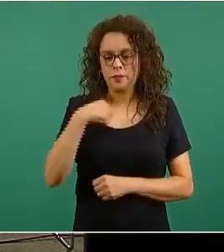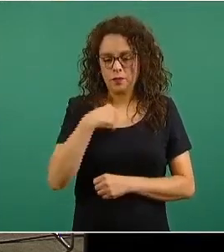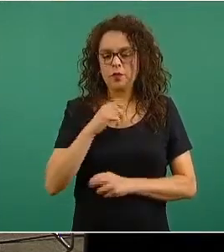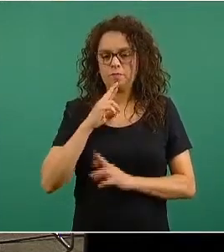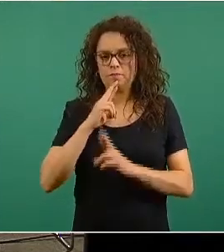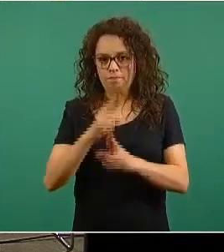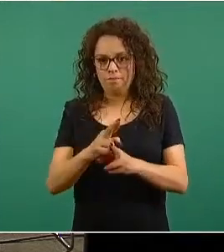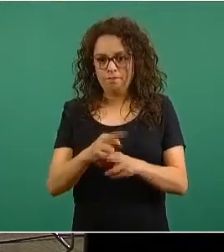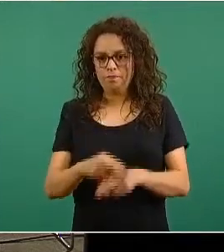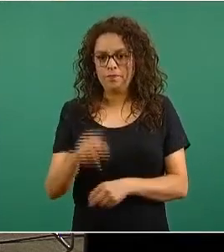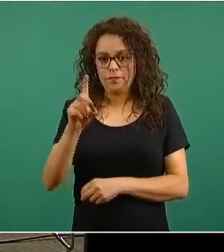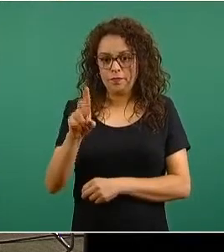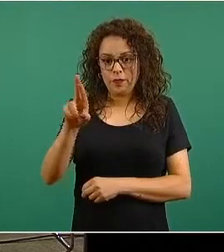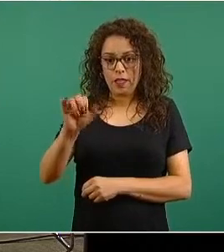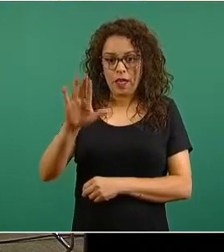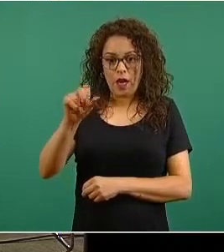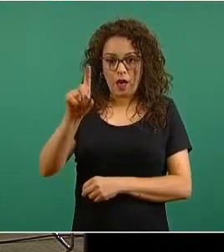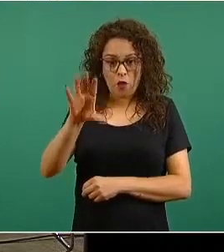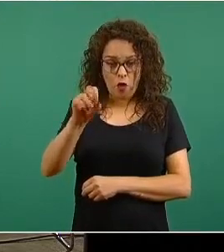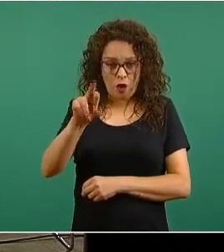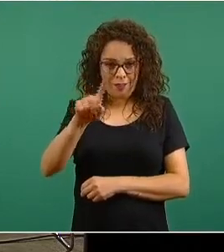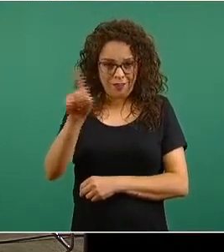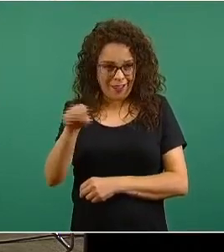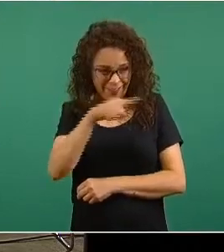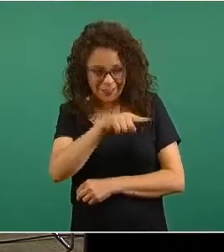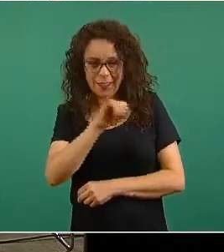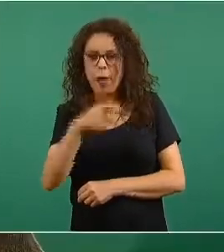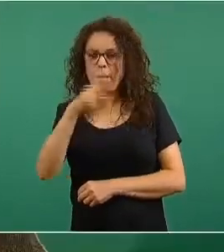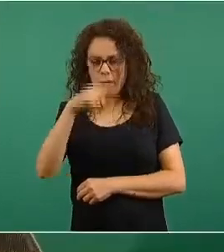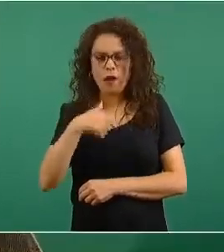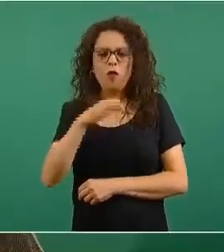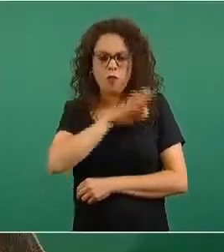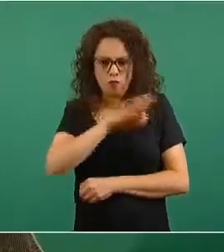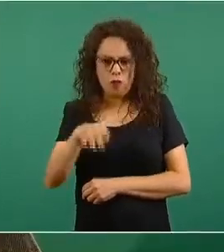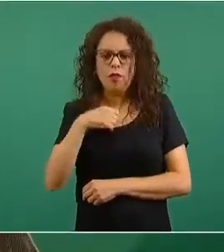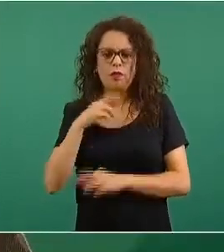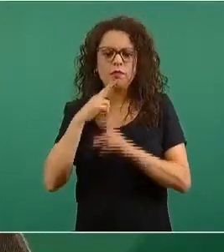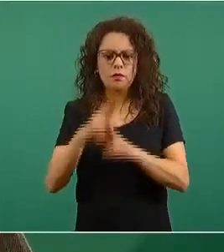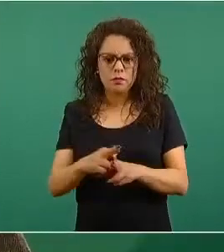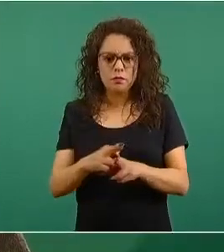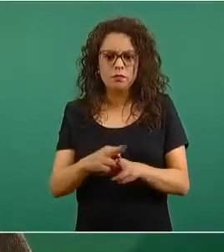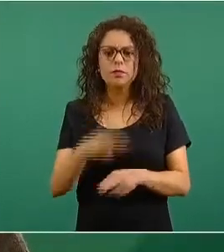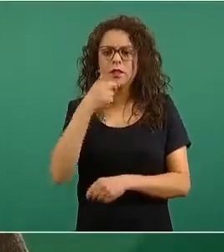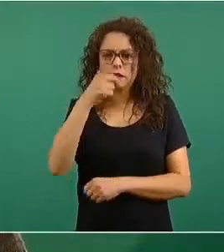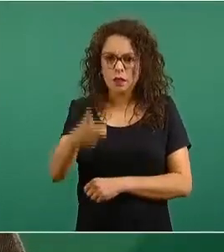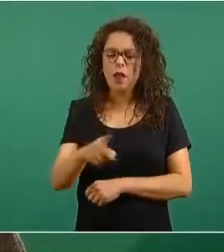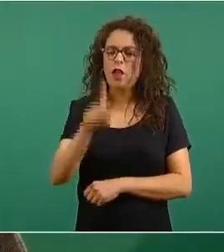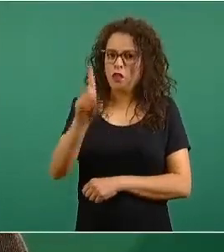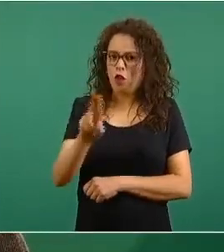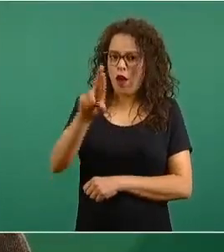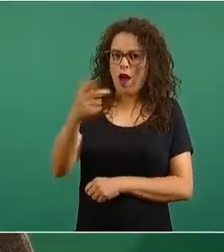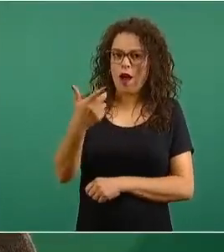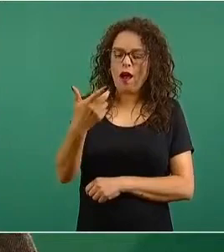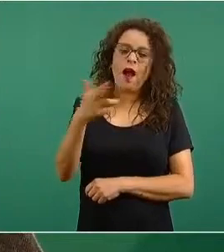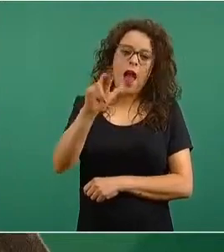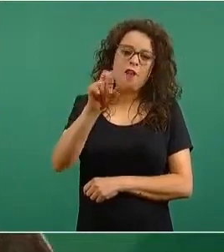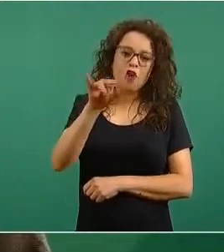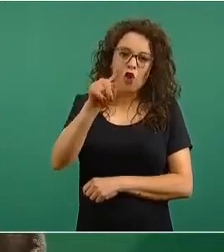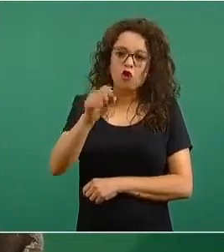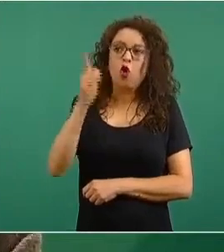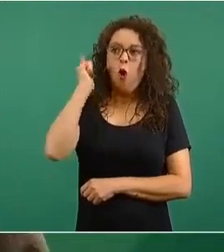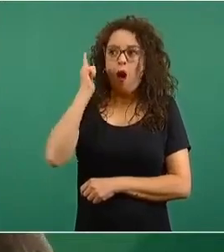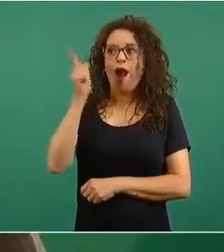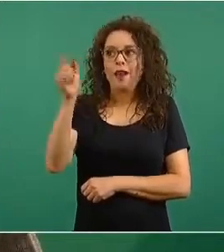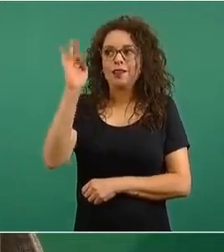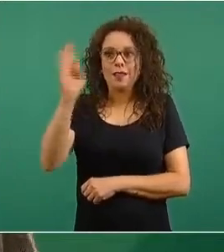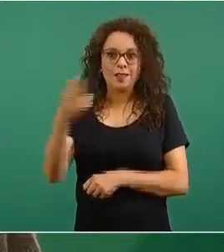que es el doctor Ricardo Cortés. Sí, con mucho gusto le podemos decir al doctor Cravioto, ojalá que acepte nuestra invitación.